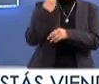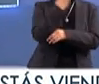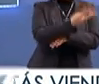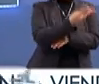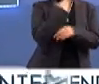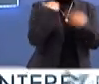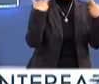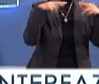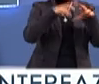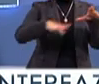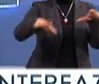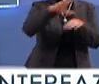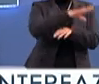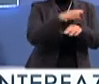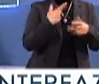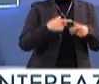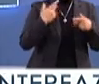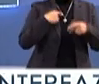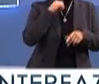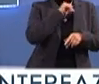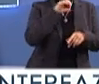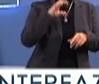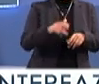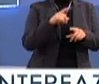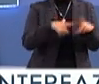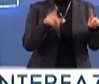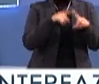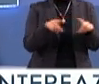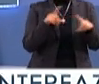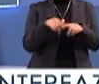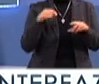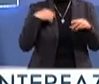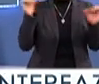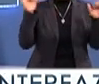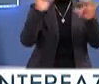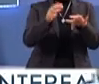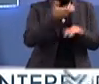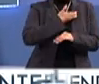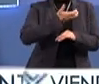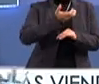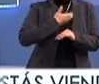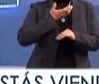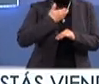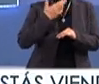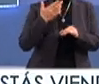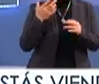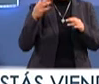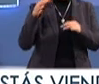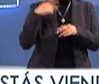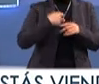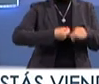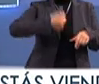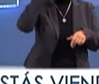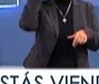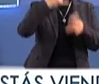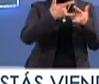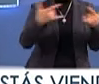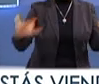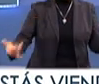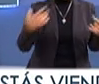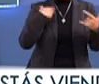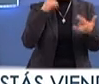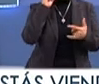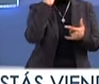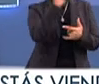tres poderes representados ahí, la sociedad civil y después un importante evento en el Zócalo Capitalino, donde por primera vez en la historia